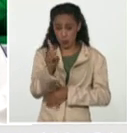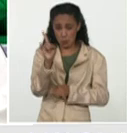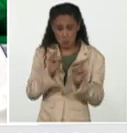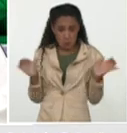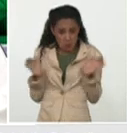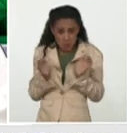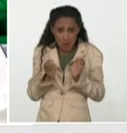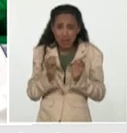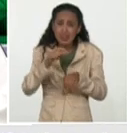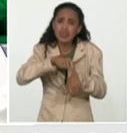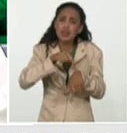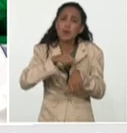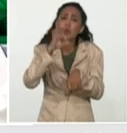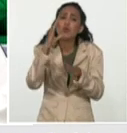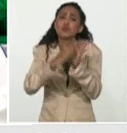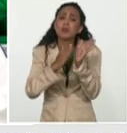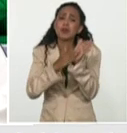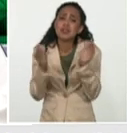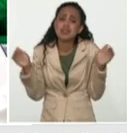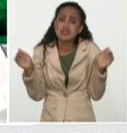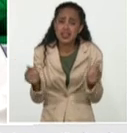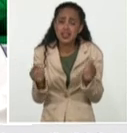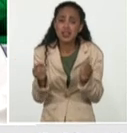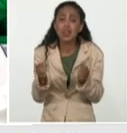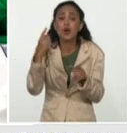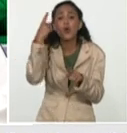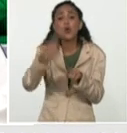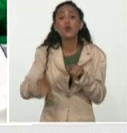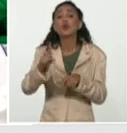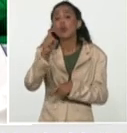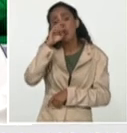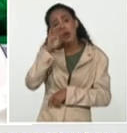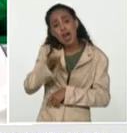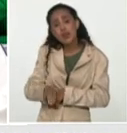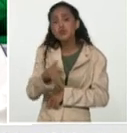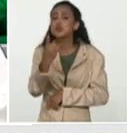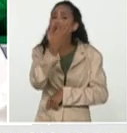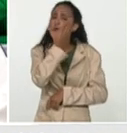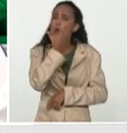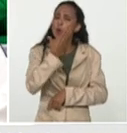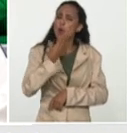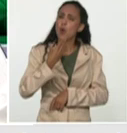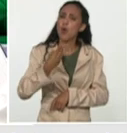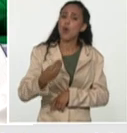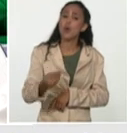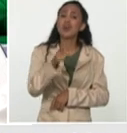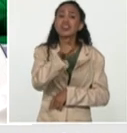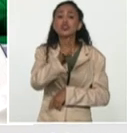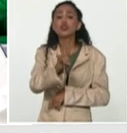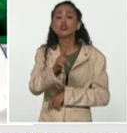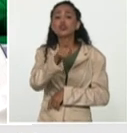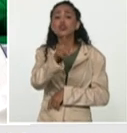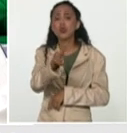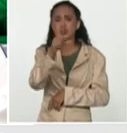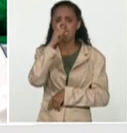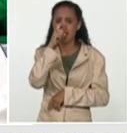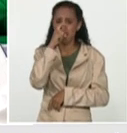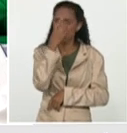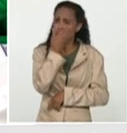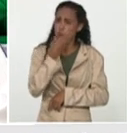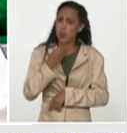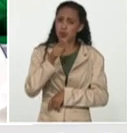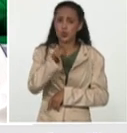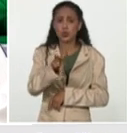8 meses, de 1 año y un adolescente, un jovencito de 12 años de edad.